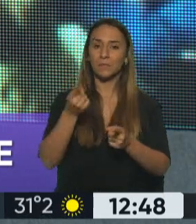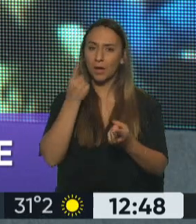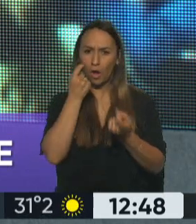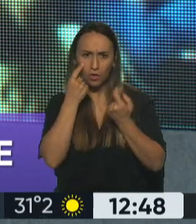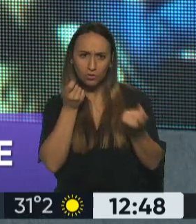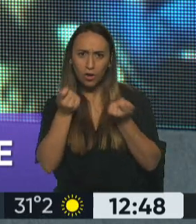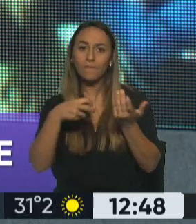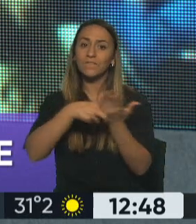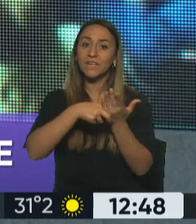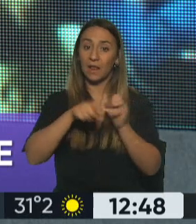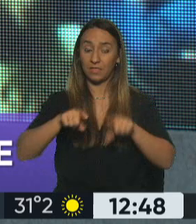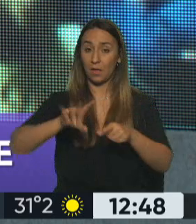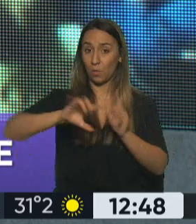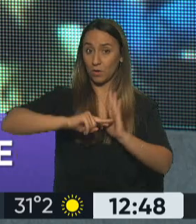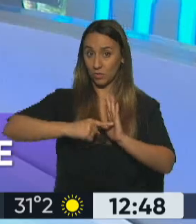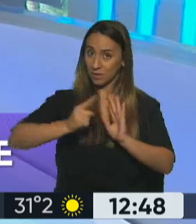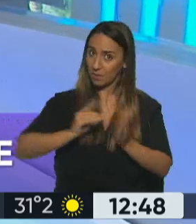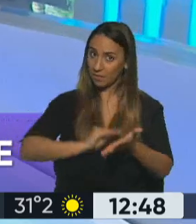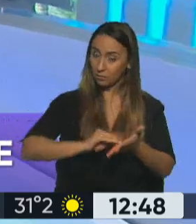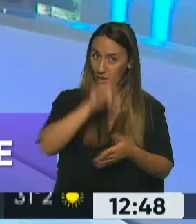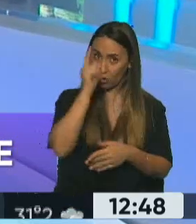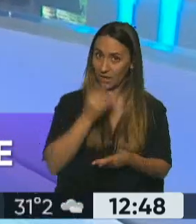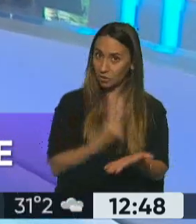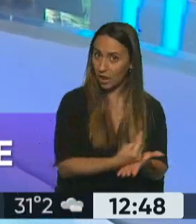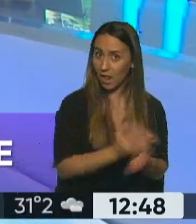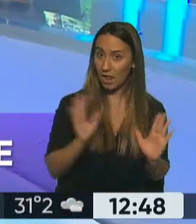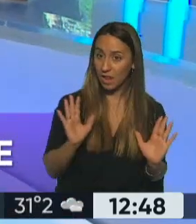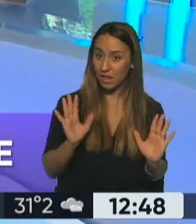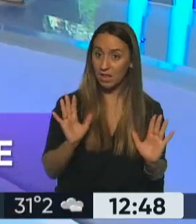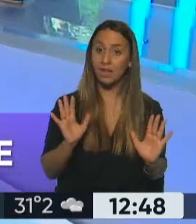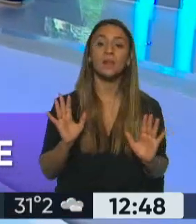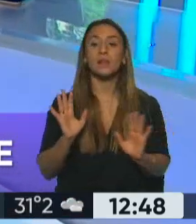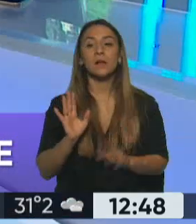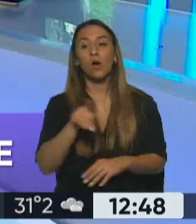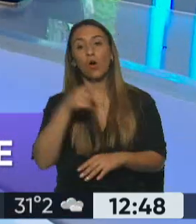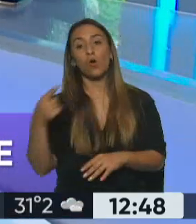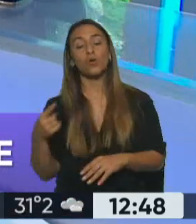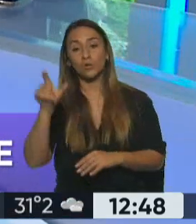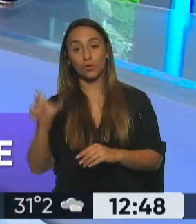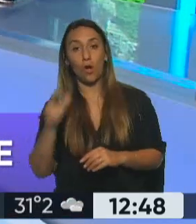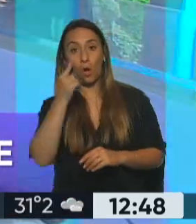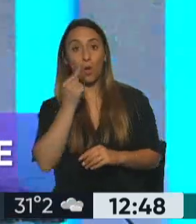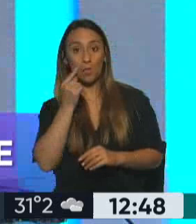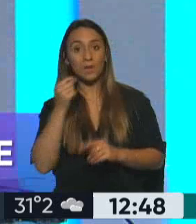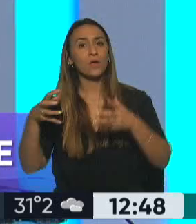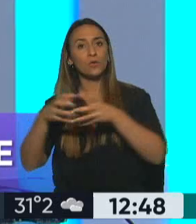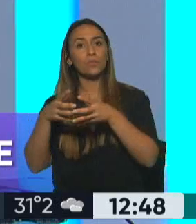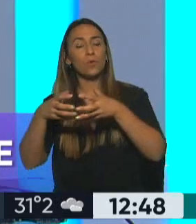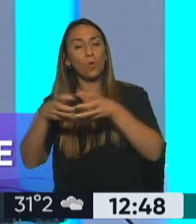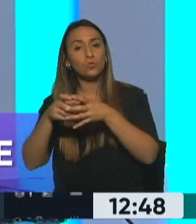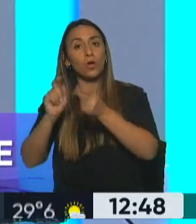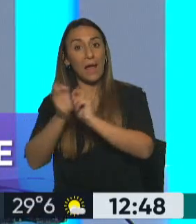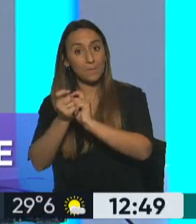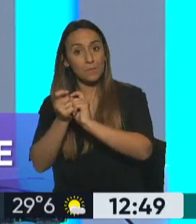en la provincia de Buenos Aires, y es diputado nacional también. Exactamente. Y después hay otro hombre dentro de Juntos por el Cambio que no se